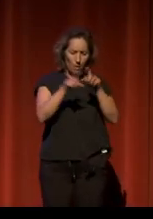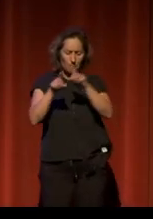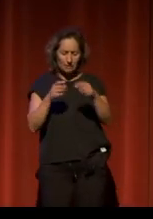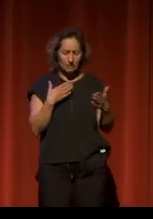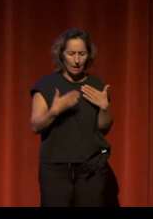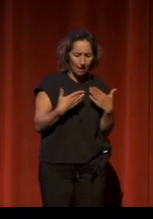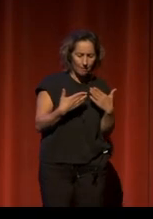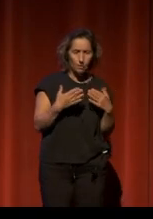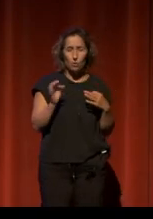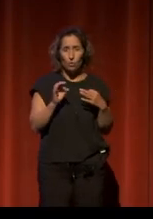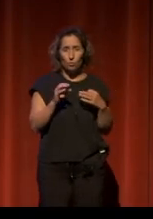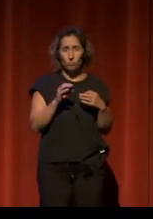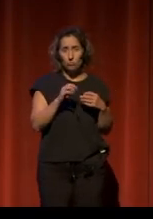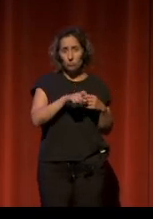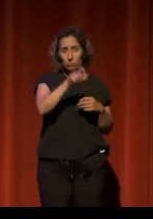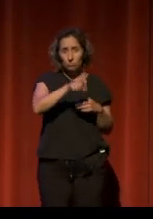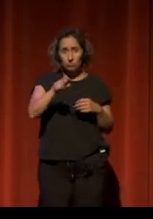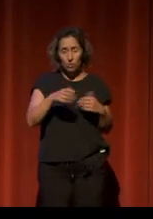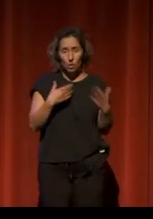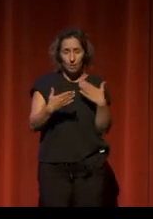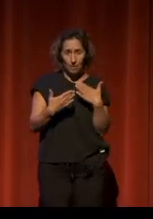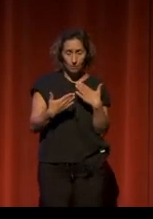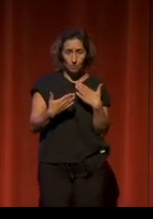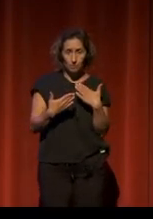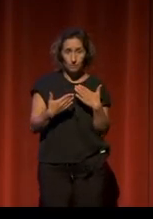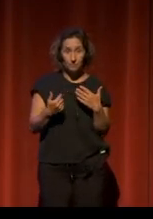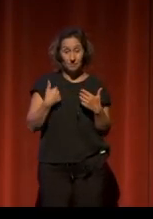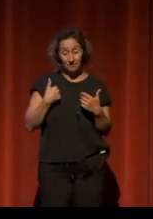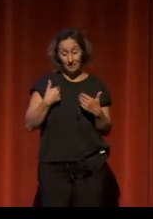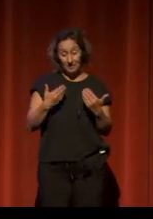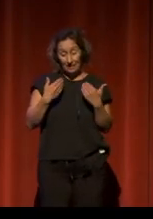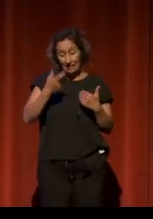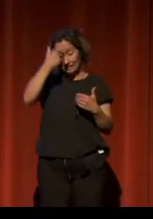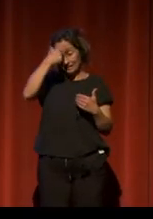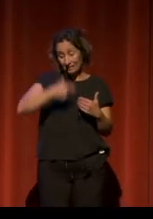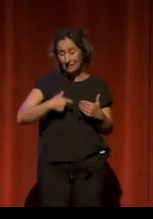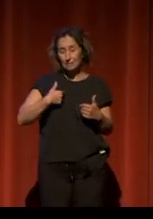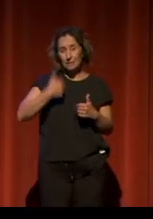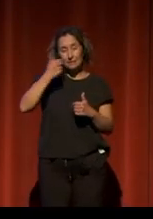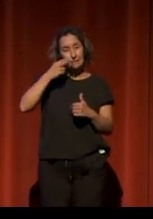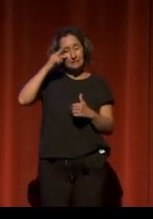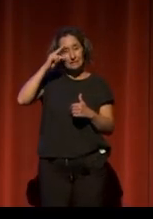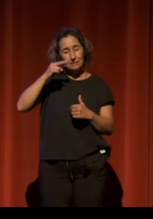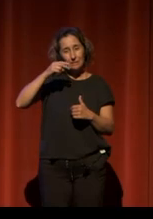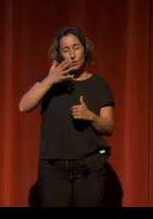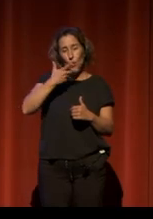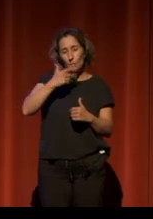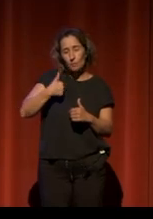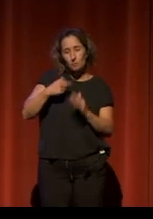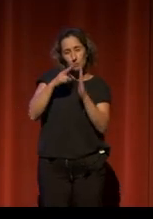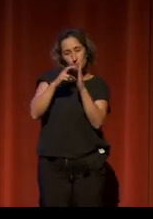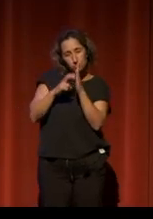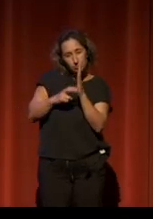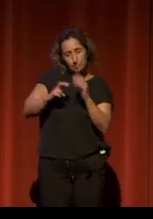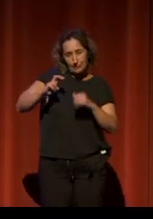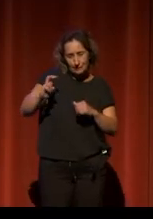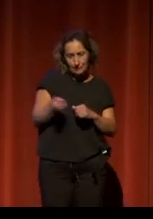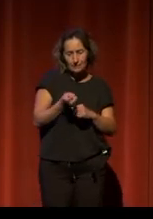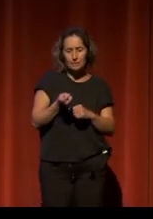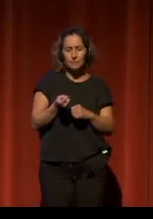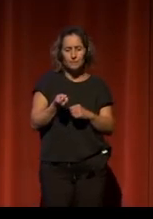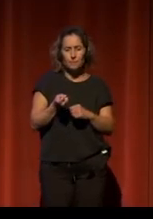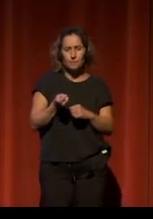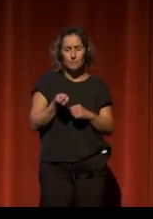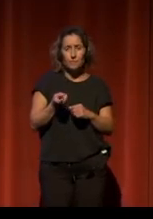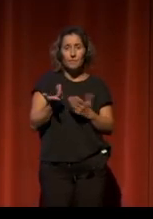hablando no Y eso Gracias a mi background un poco más de antropología de trabajo social etcétera y sociogramas me llevó a